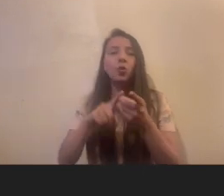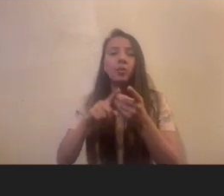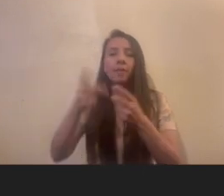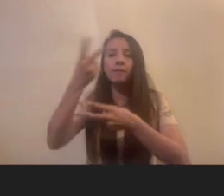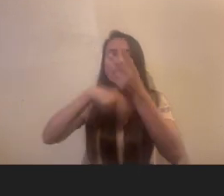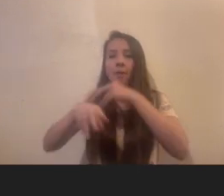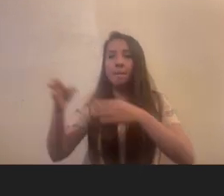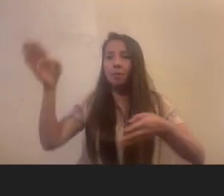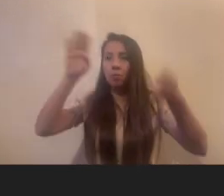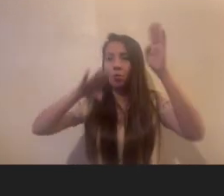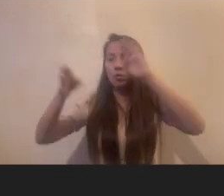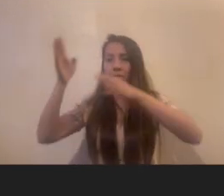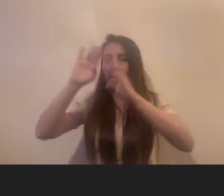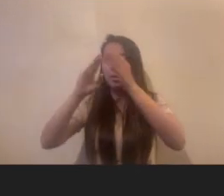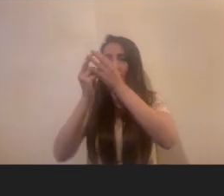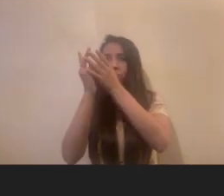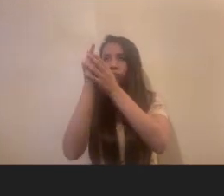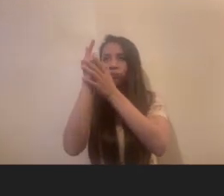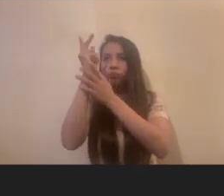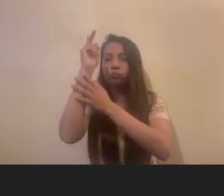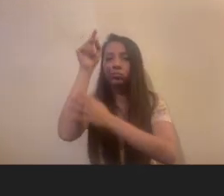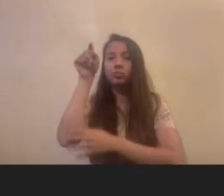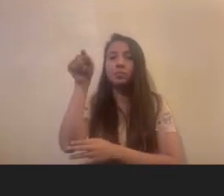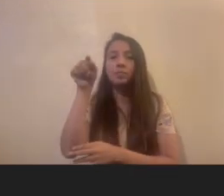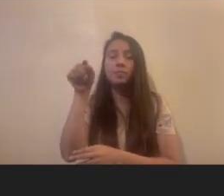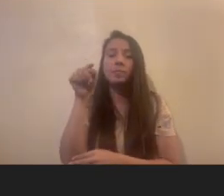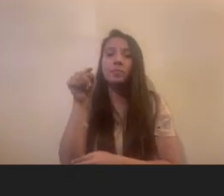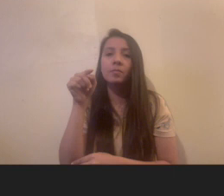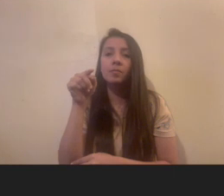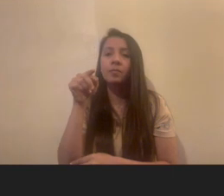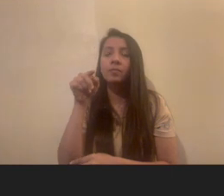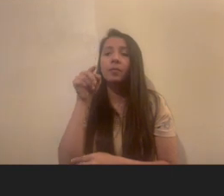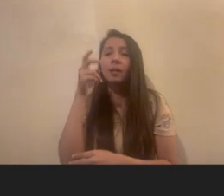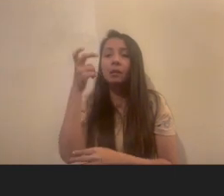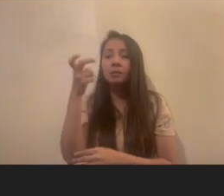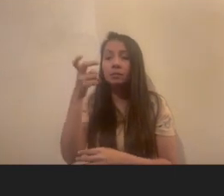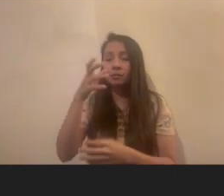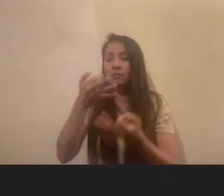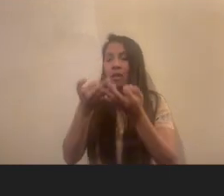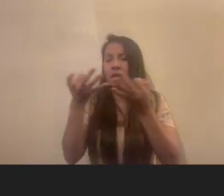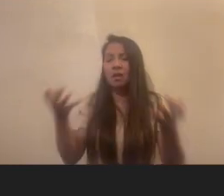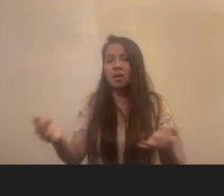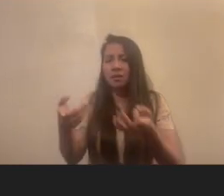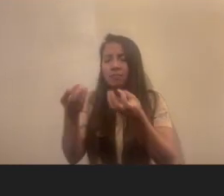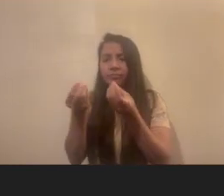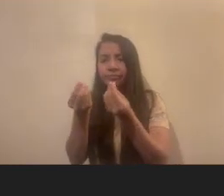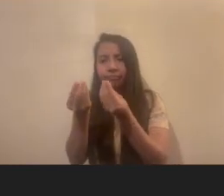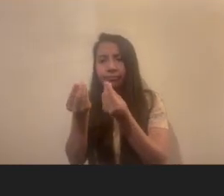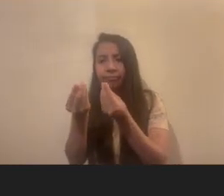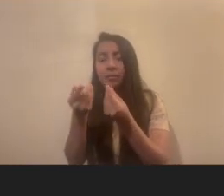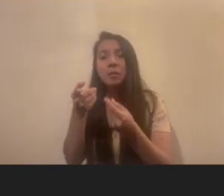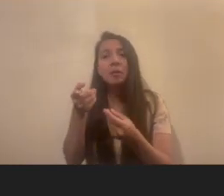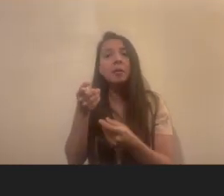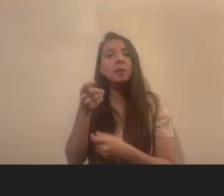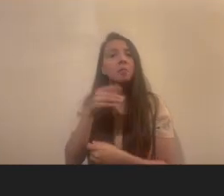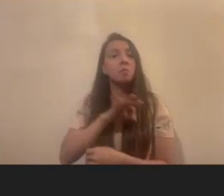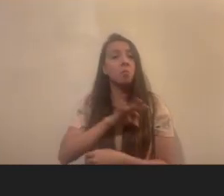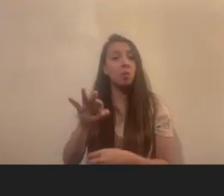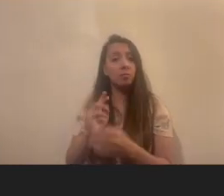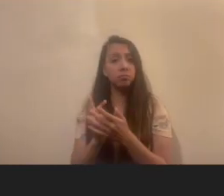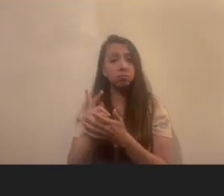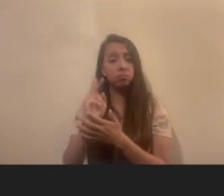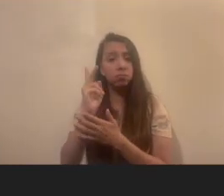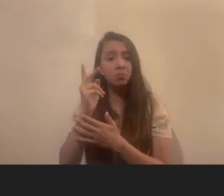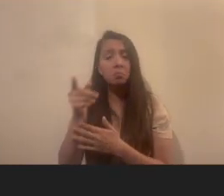de la alta montaña en la zona de Abrapampa y ya suponíamos que tenía ciertas ventajas para